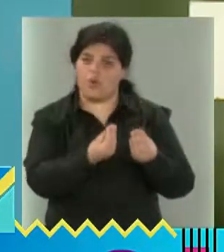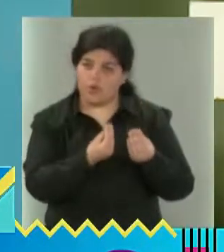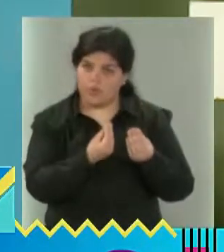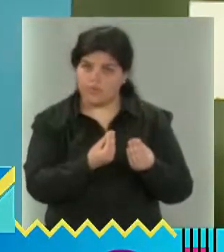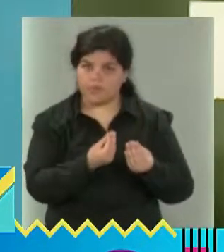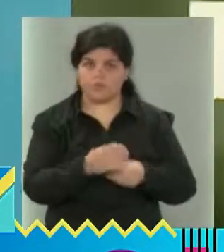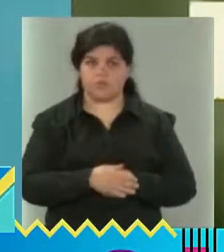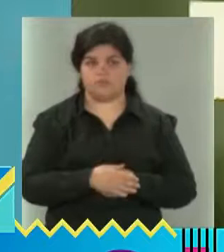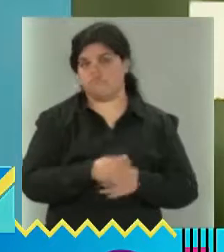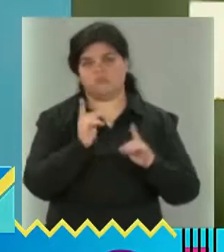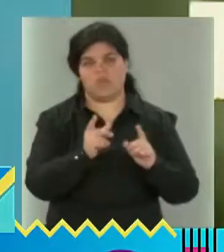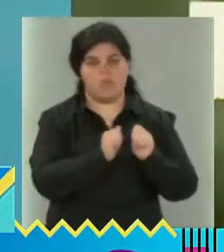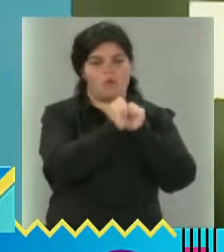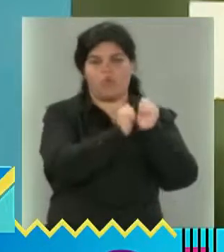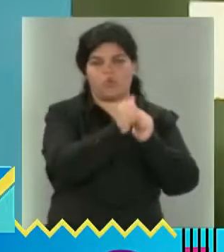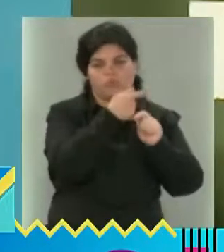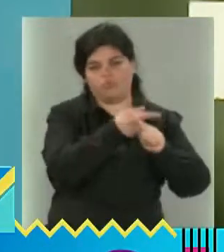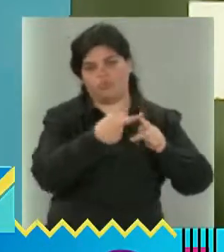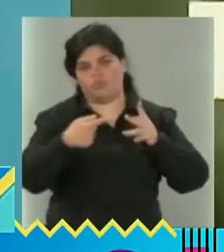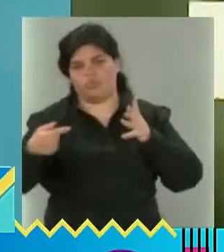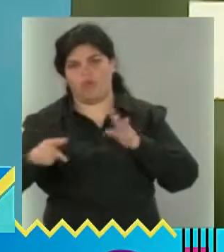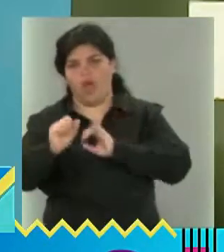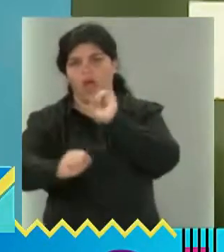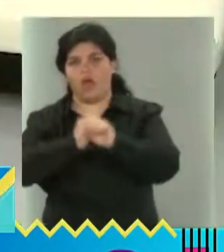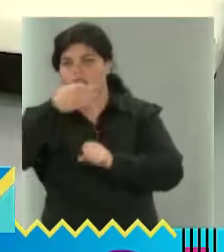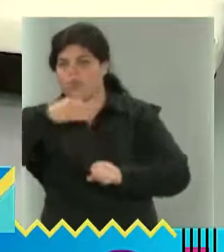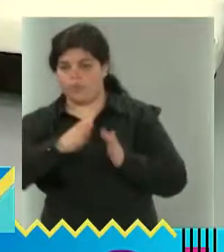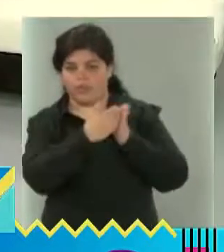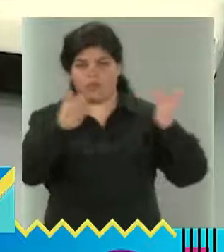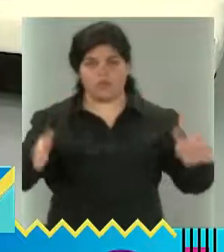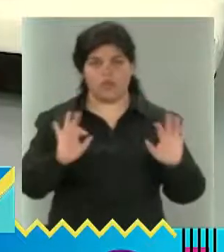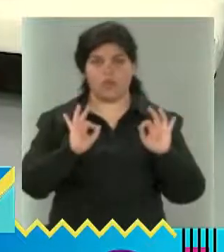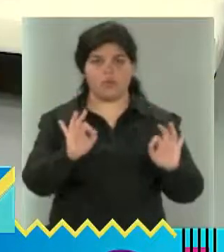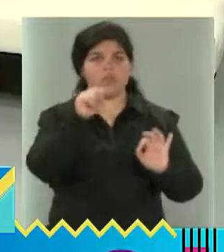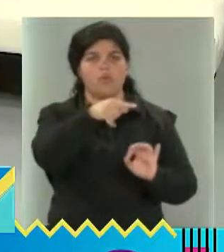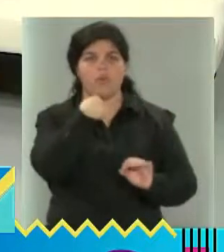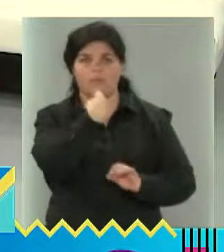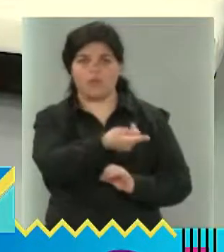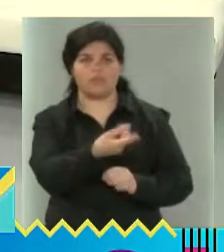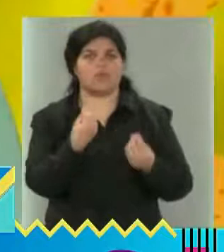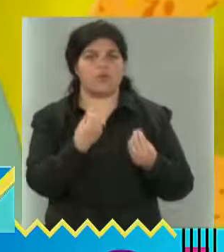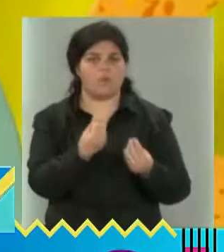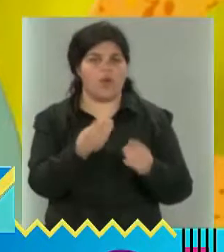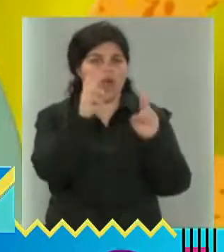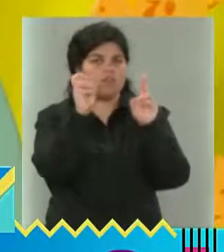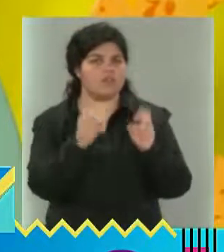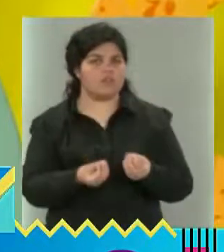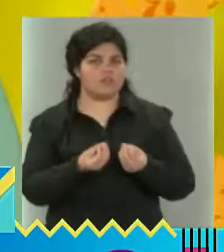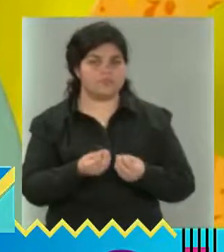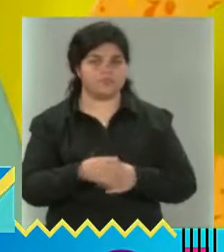distintos eslabones, ¿sí?, de la cadena productiva. Te pregunto, Francisco, ¿cuál es el análisis que haces vos de eso? Bueno, si